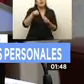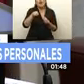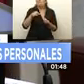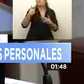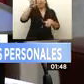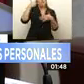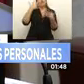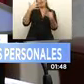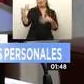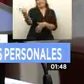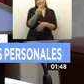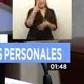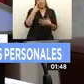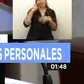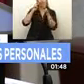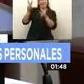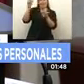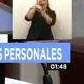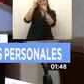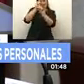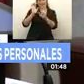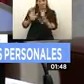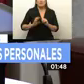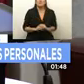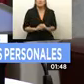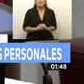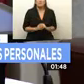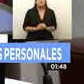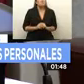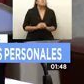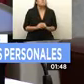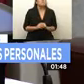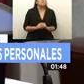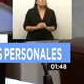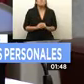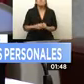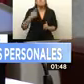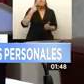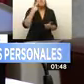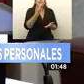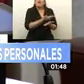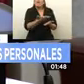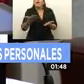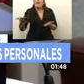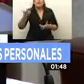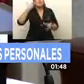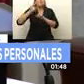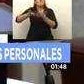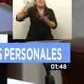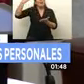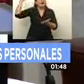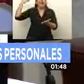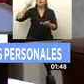conocido no se no se conoce ningún caso exitoso ninguna experiencia